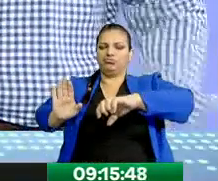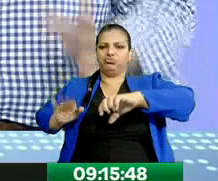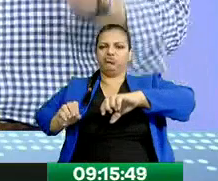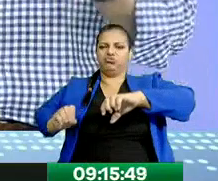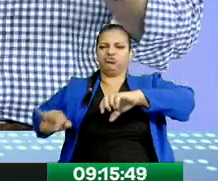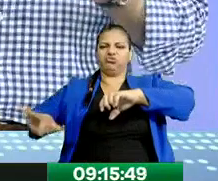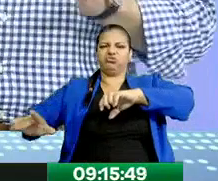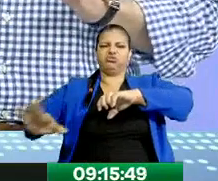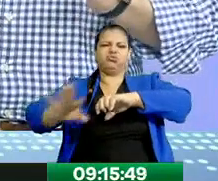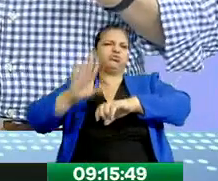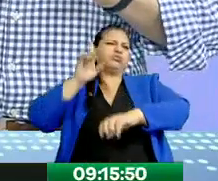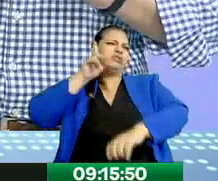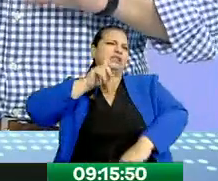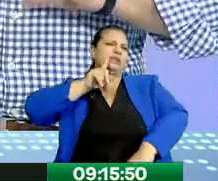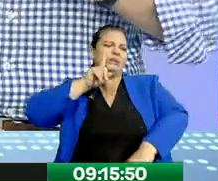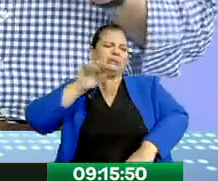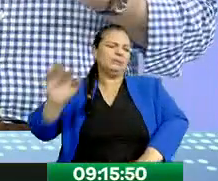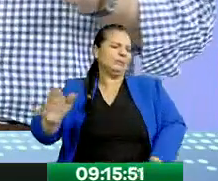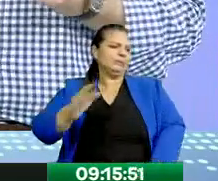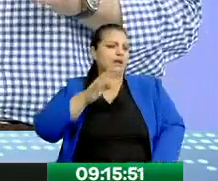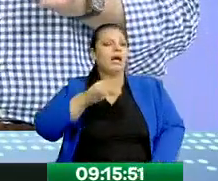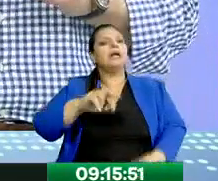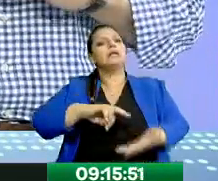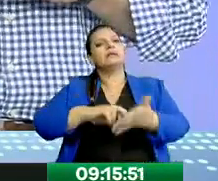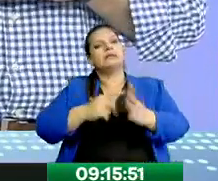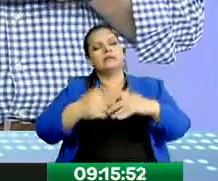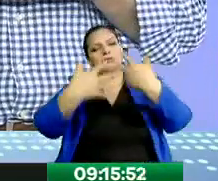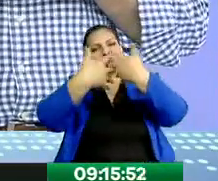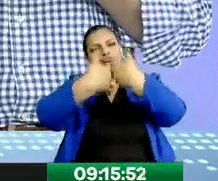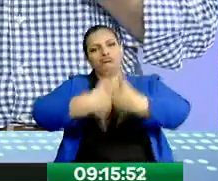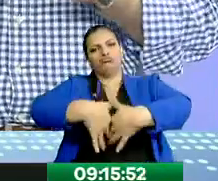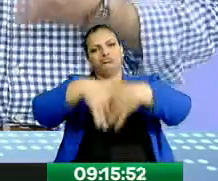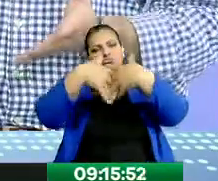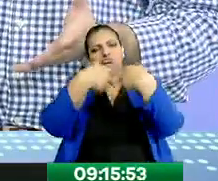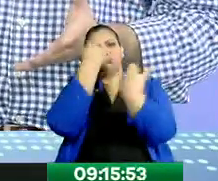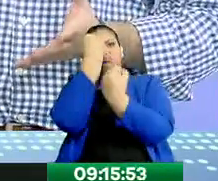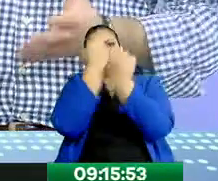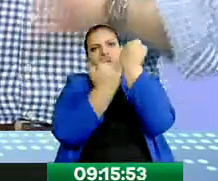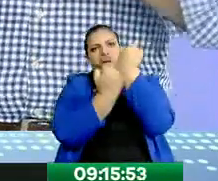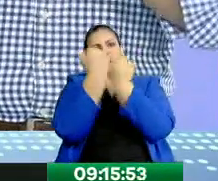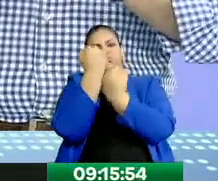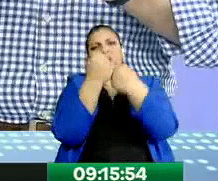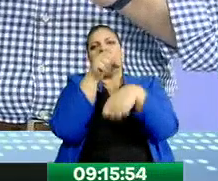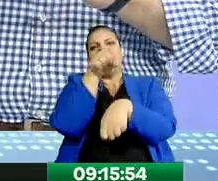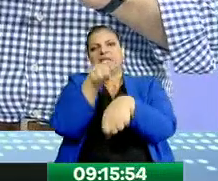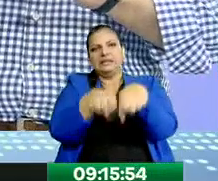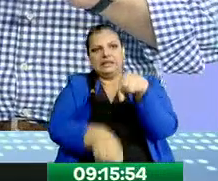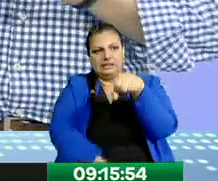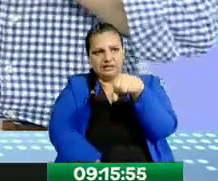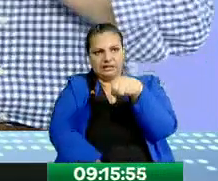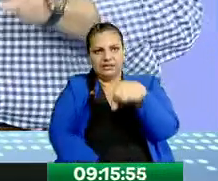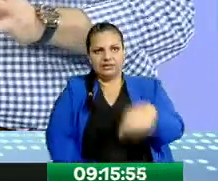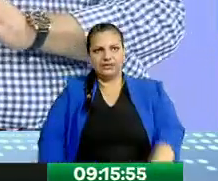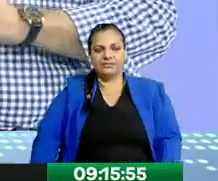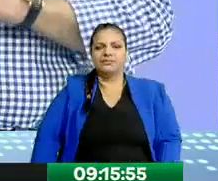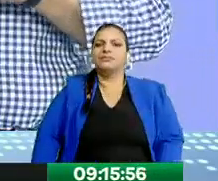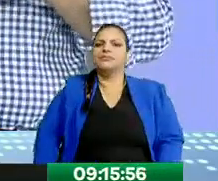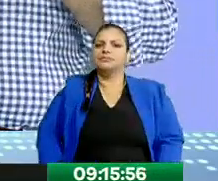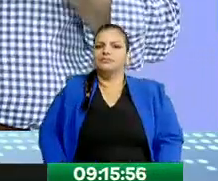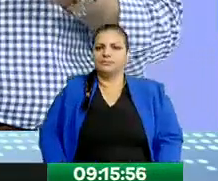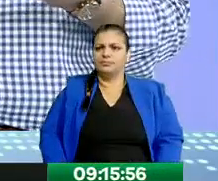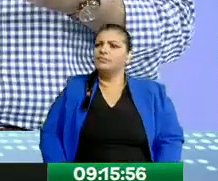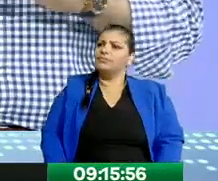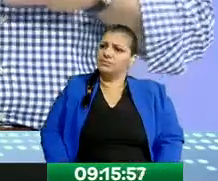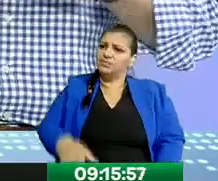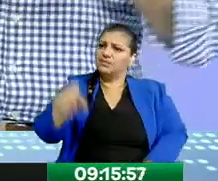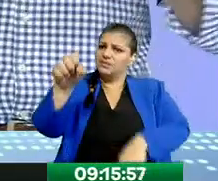pero de acuerdo a lo que nos ha manifestado la Autoridad de Tránsito Municipal, no llegamos a esa instancia. Le iba a preguntar, ¿hemos llegado hasta esa instancia? No llegamos a esa instancia